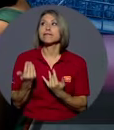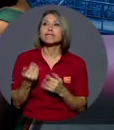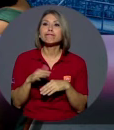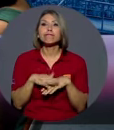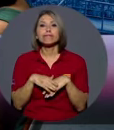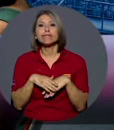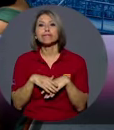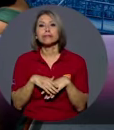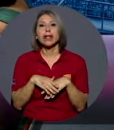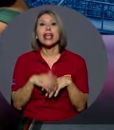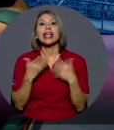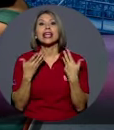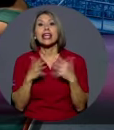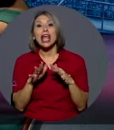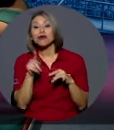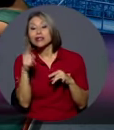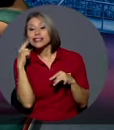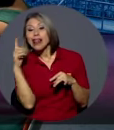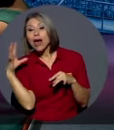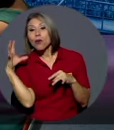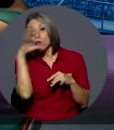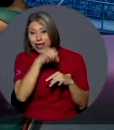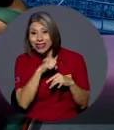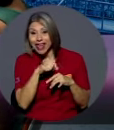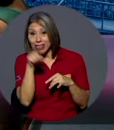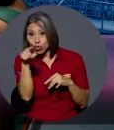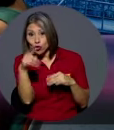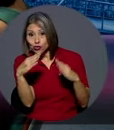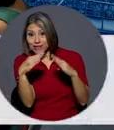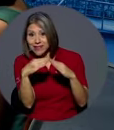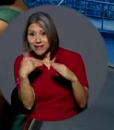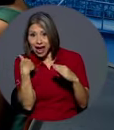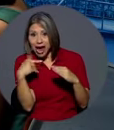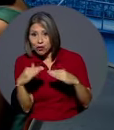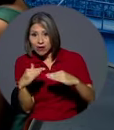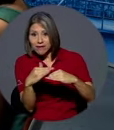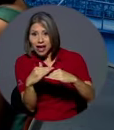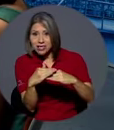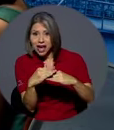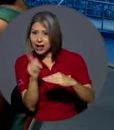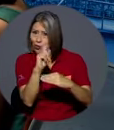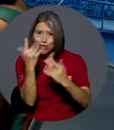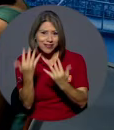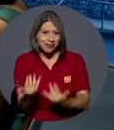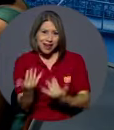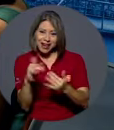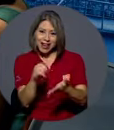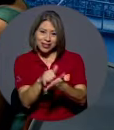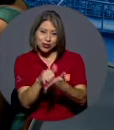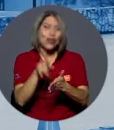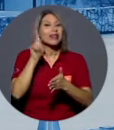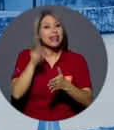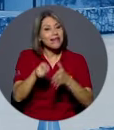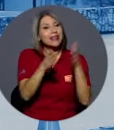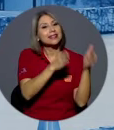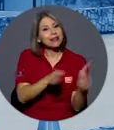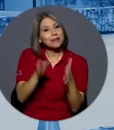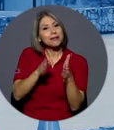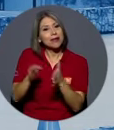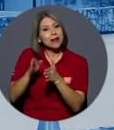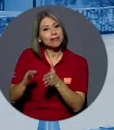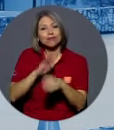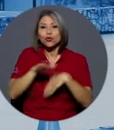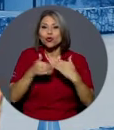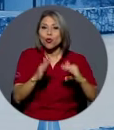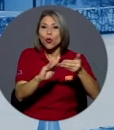que le pongan una falla en el mapa, en su cantón, para estar preparados. No, prácticamente todas las comunidades del